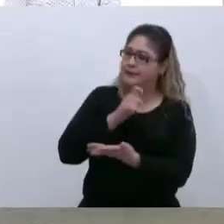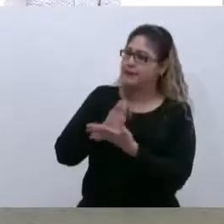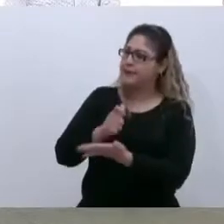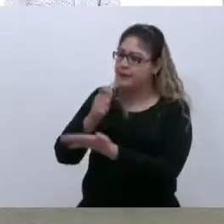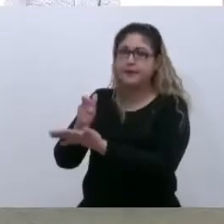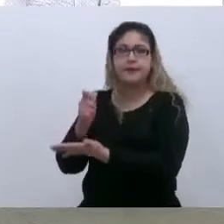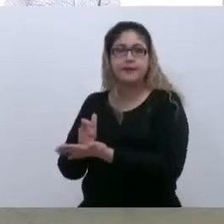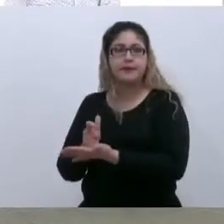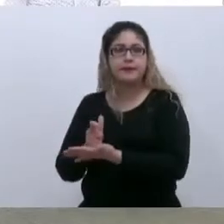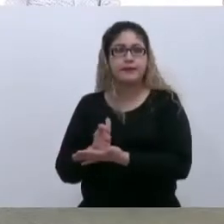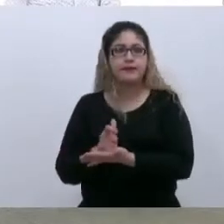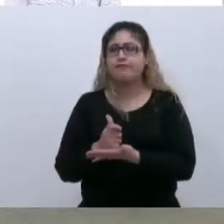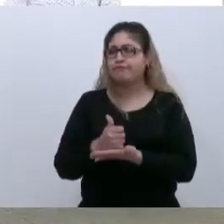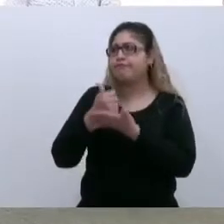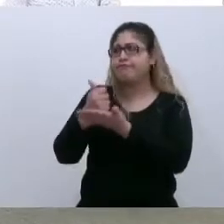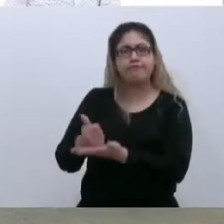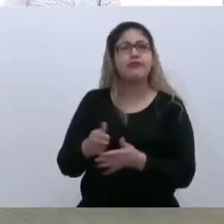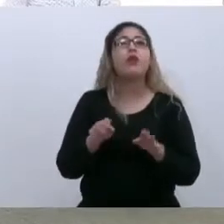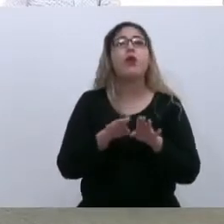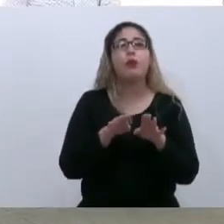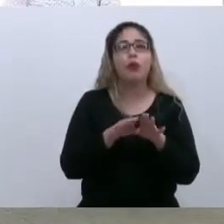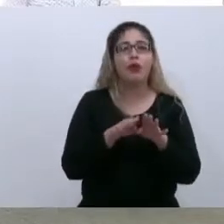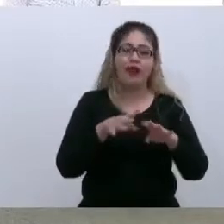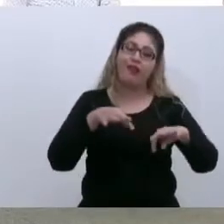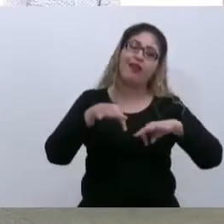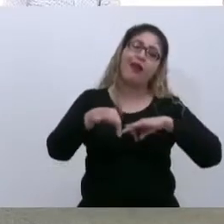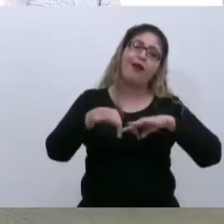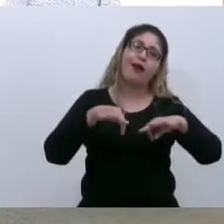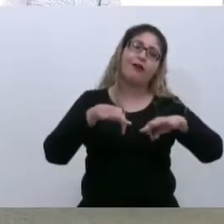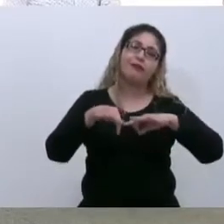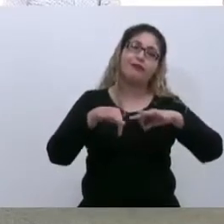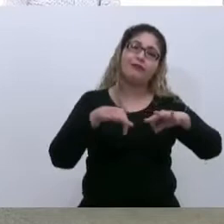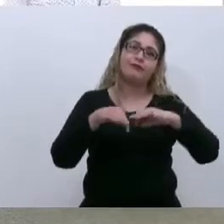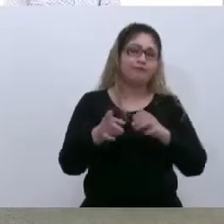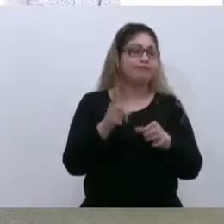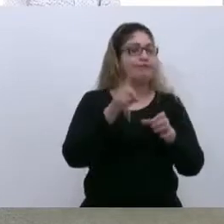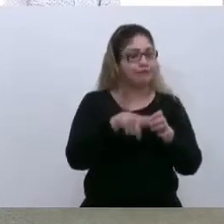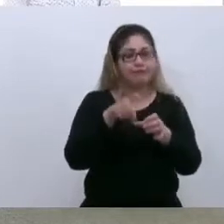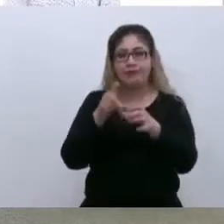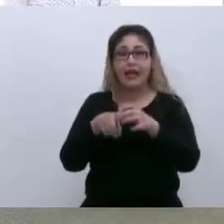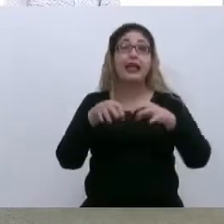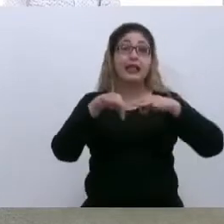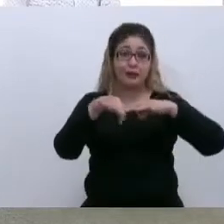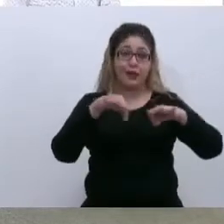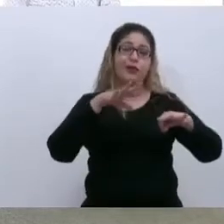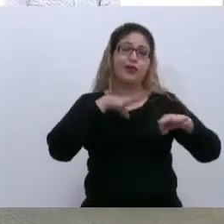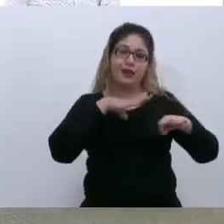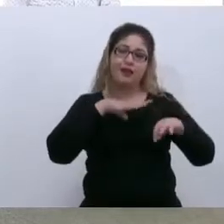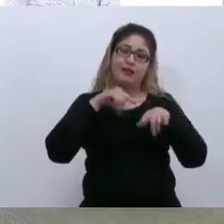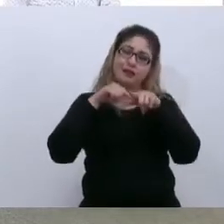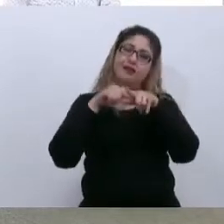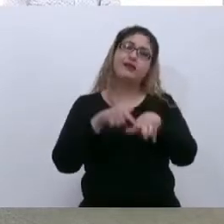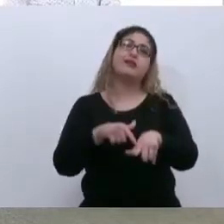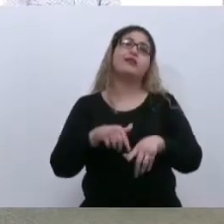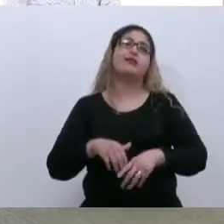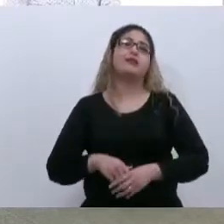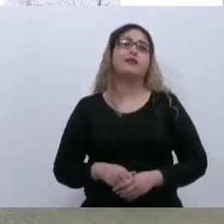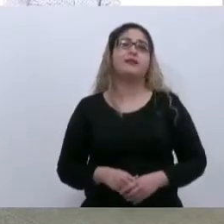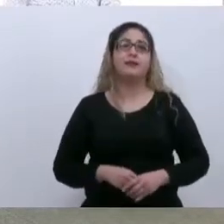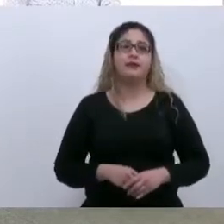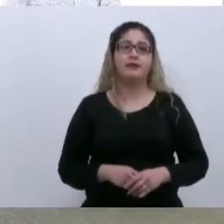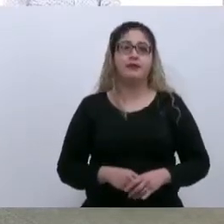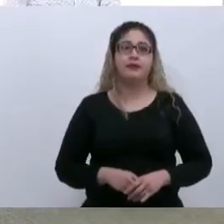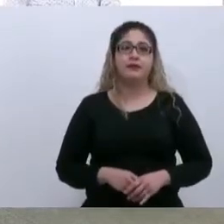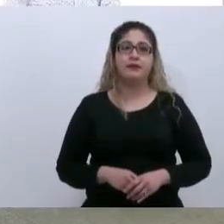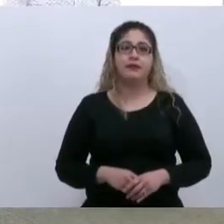se generan empleos, así podemos ir dando opción para que no